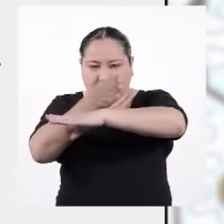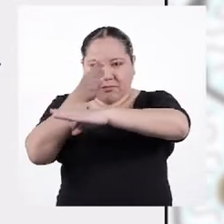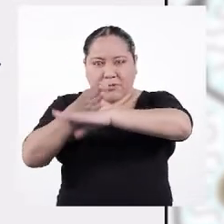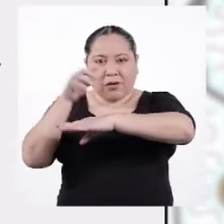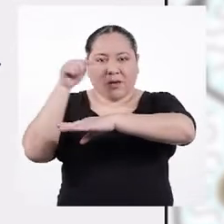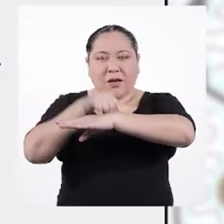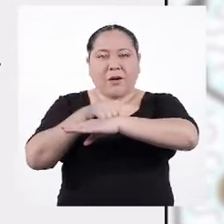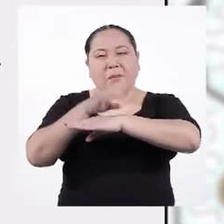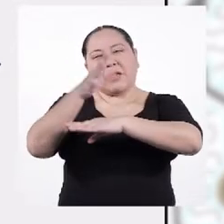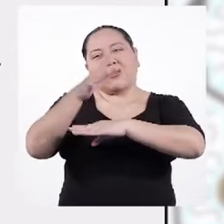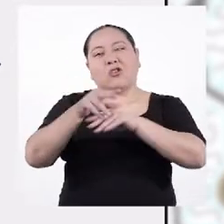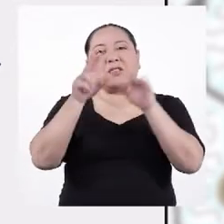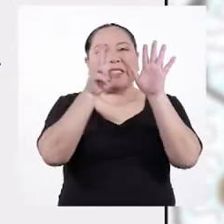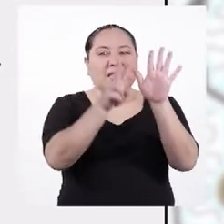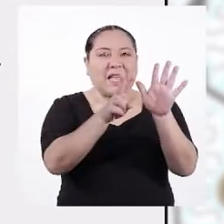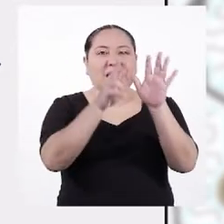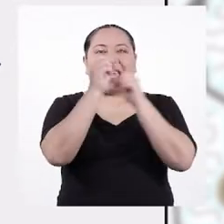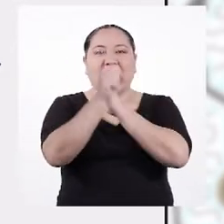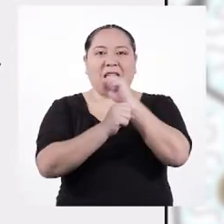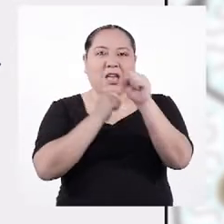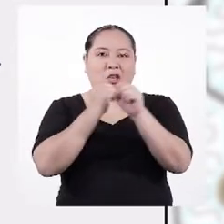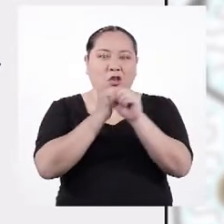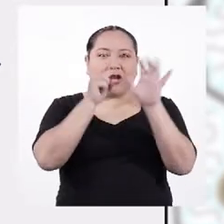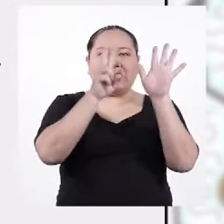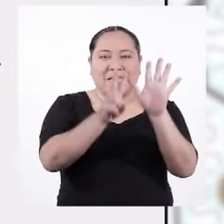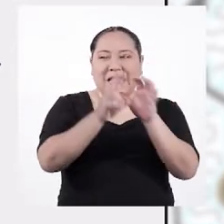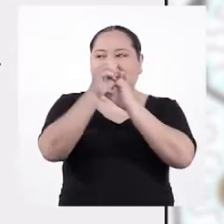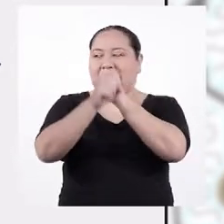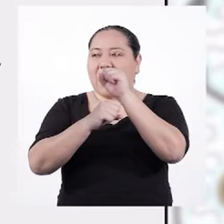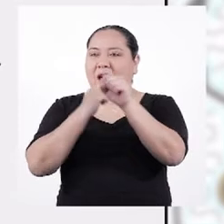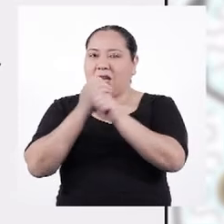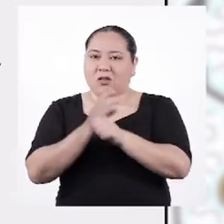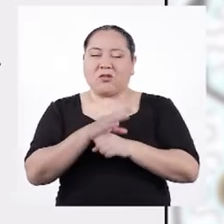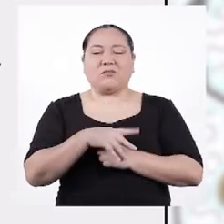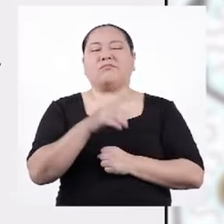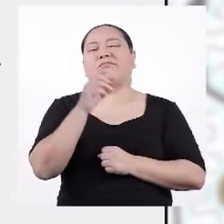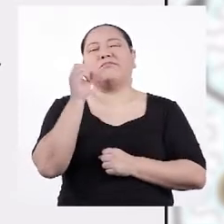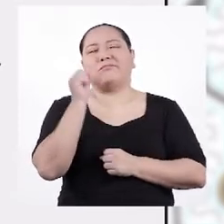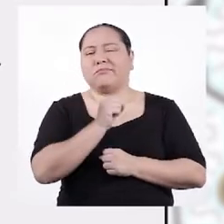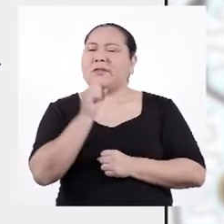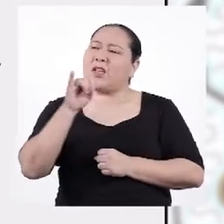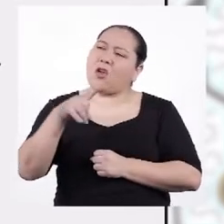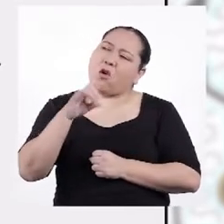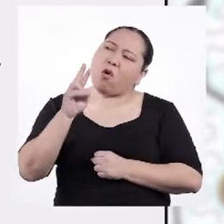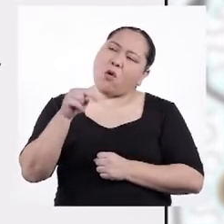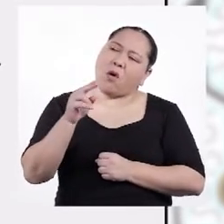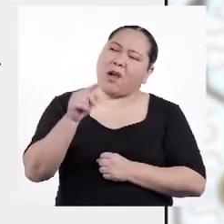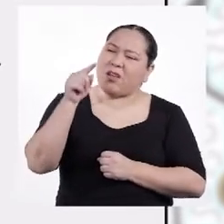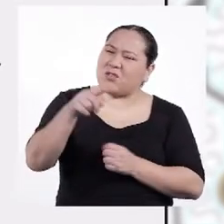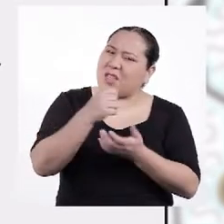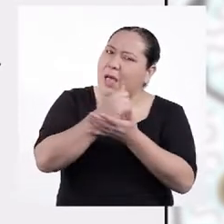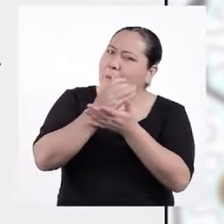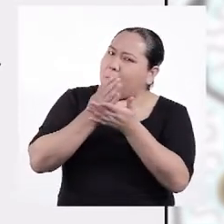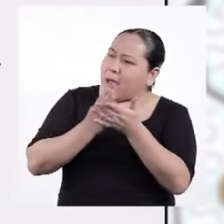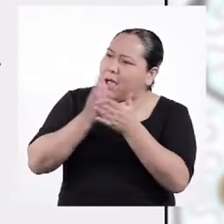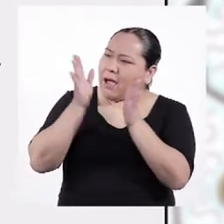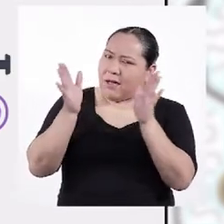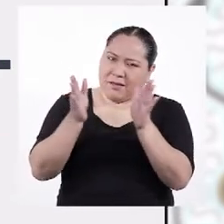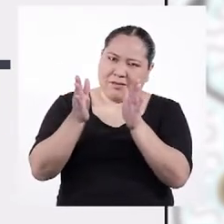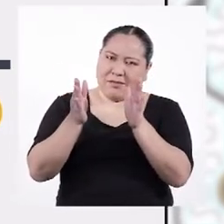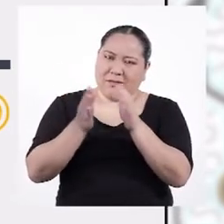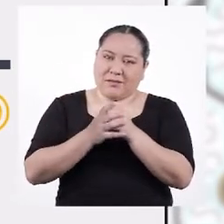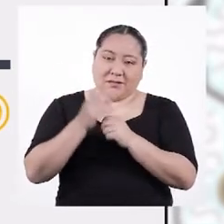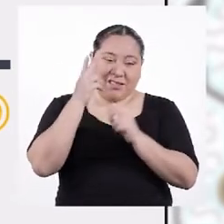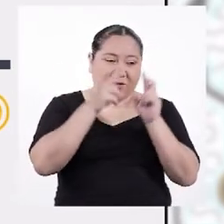niño ocurre cada 7 años. Sí, Juan, pero eso es solo una parte del gráfico.